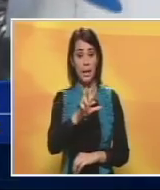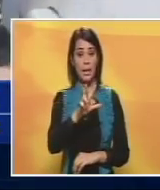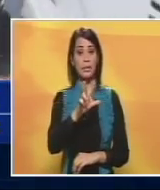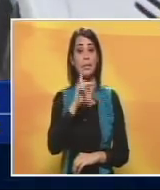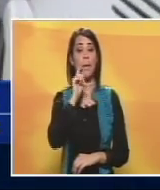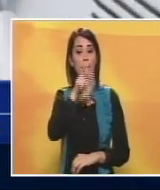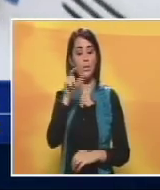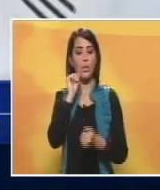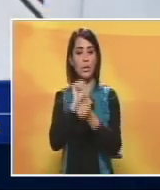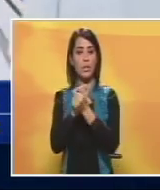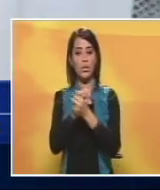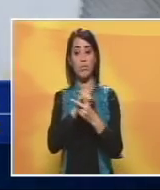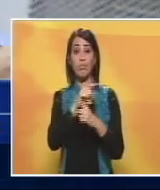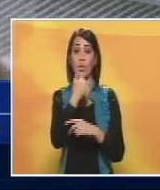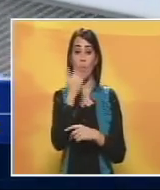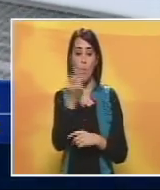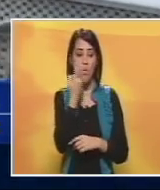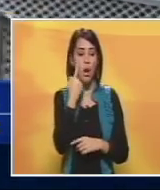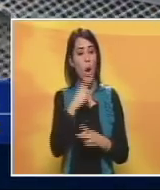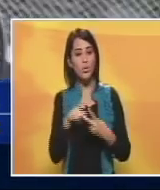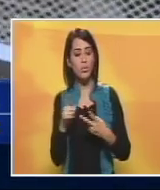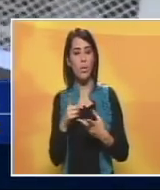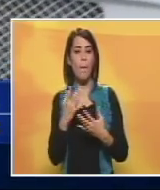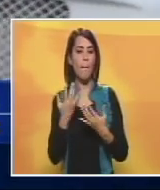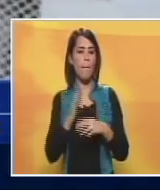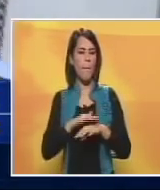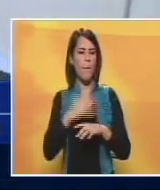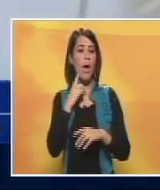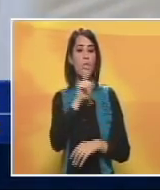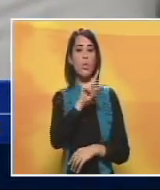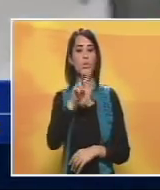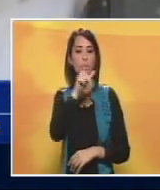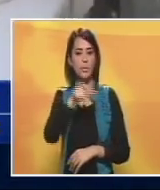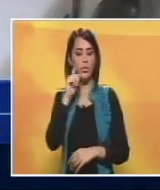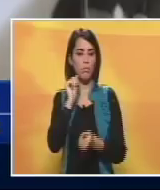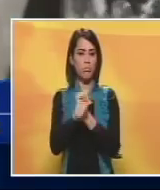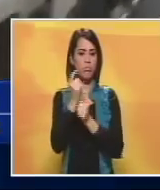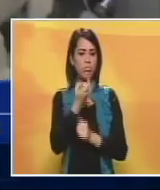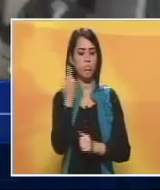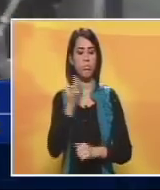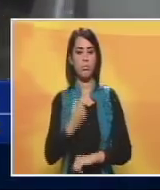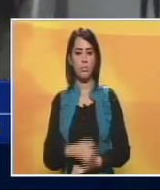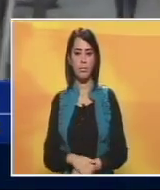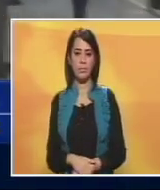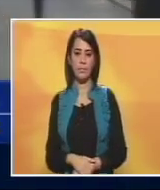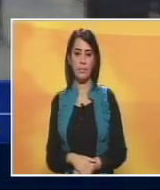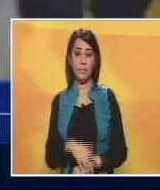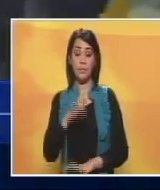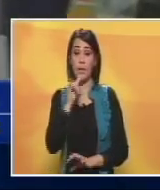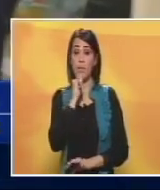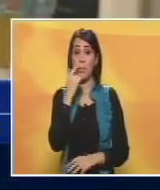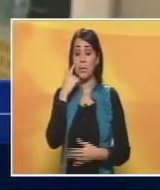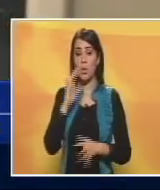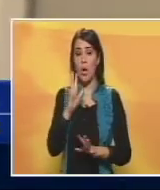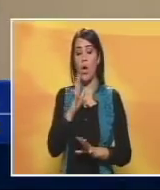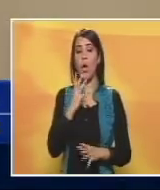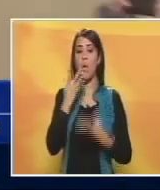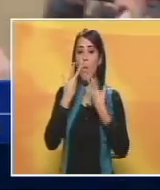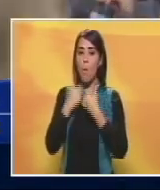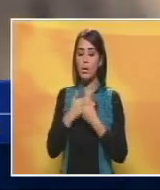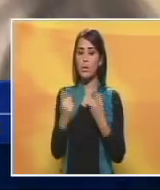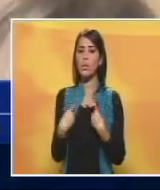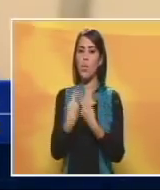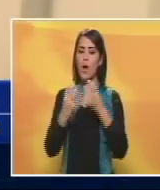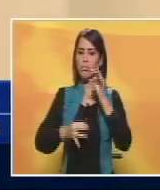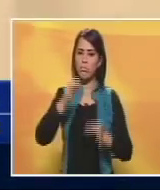12 detenidos aquí hasta el momento. Si bien seguramente por la información que estamos manejando aquí en los